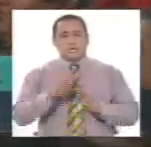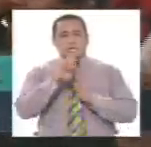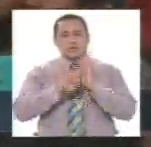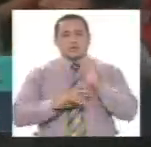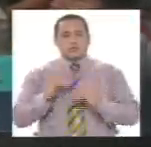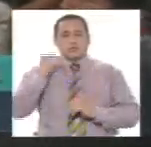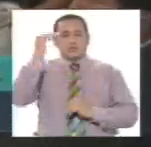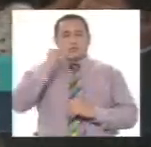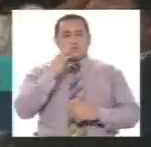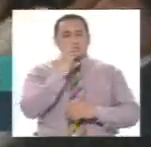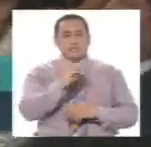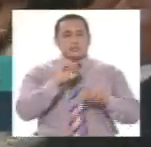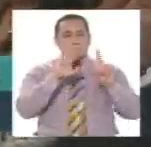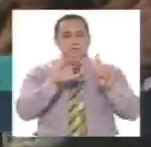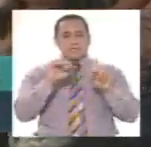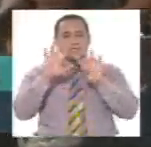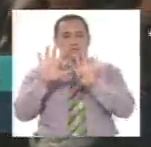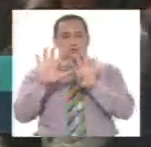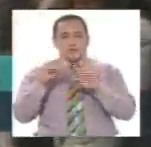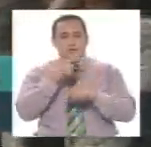Resolución Suprema número